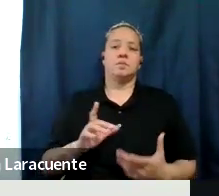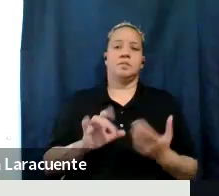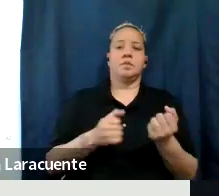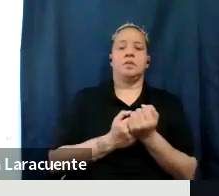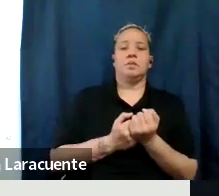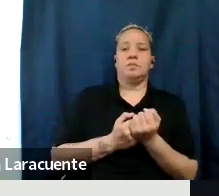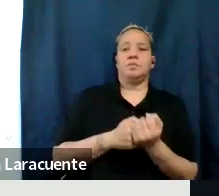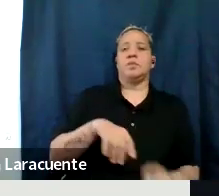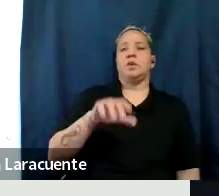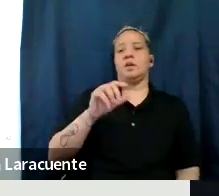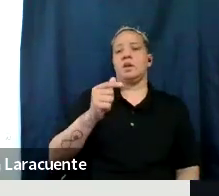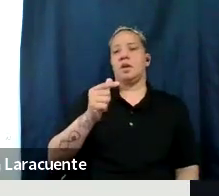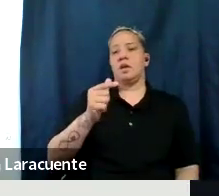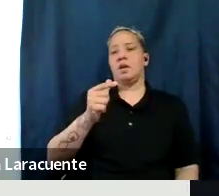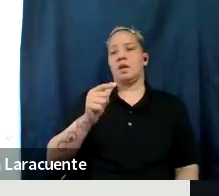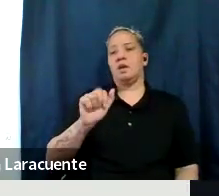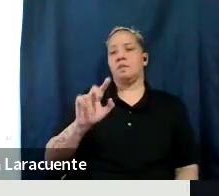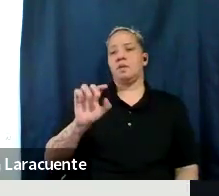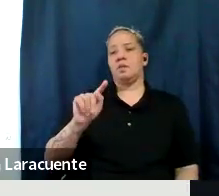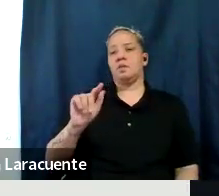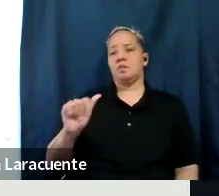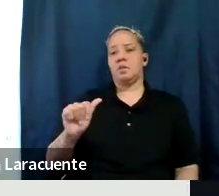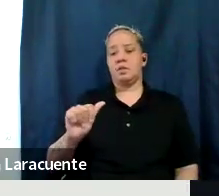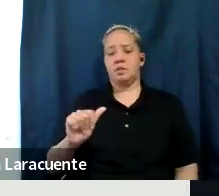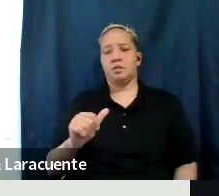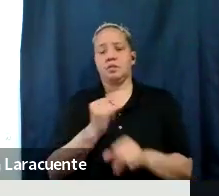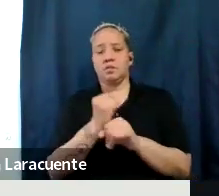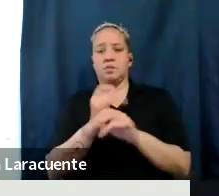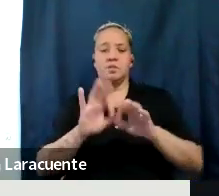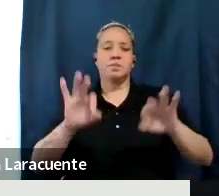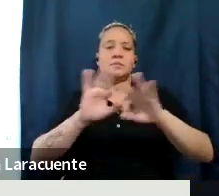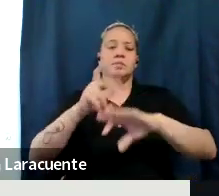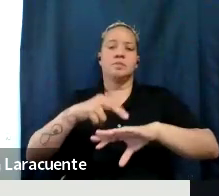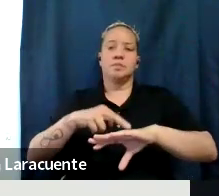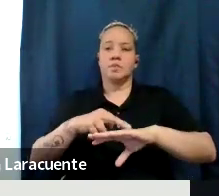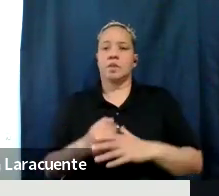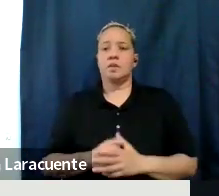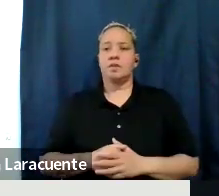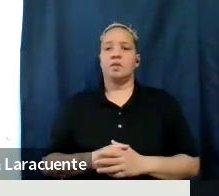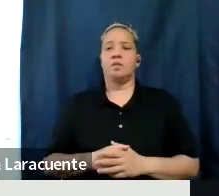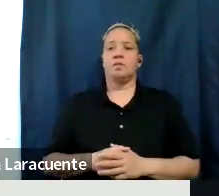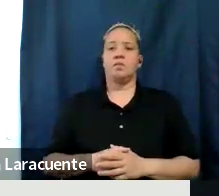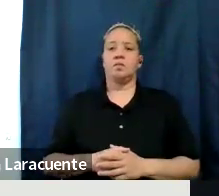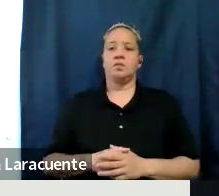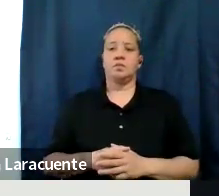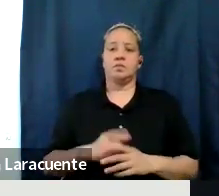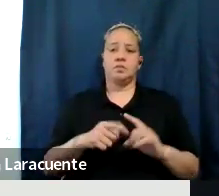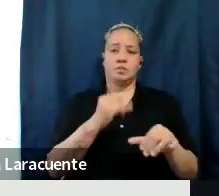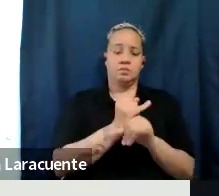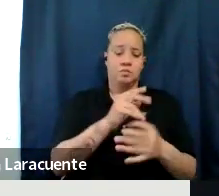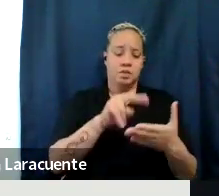Gaviota y por una fundación muy importante en la isla. Cuando la fundación se leyó el